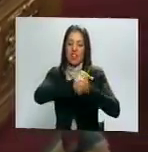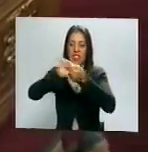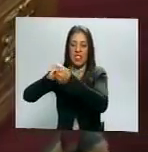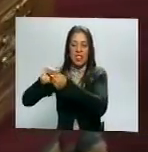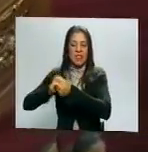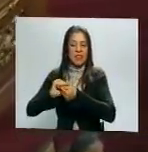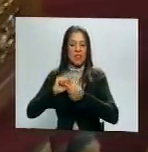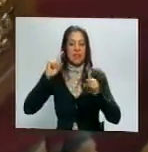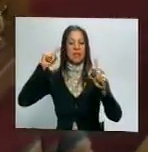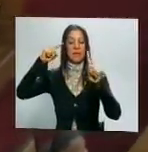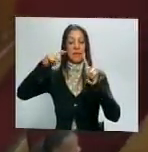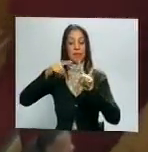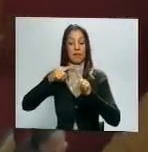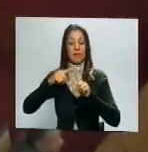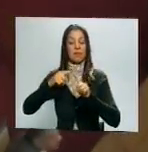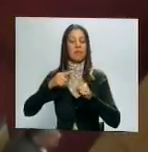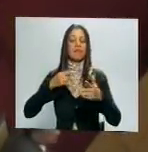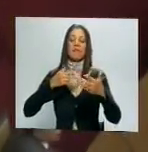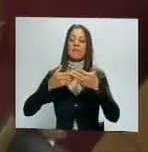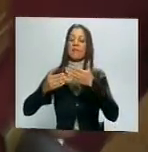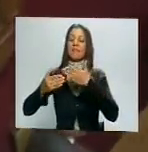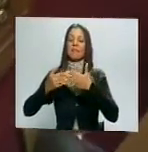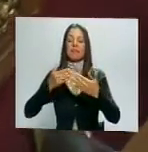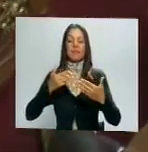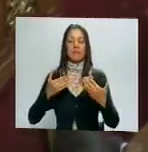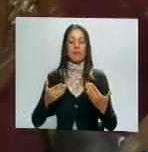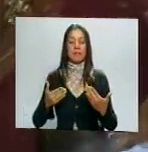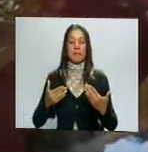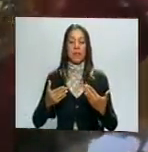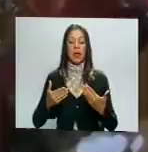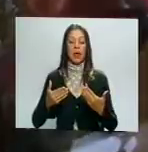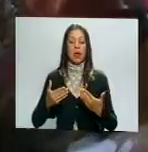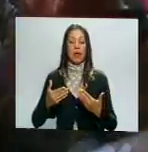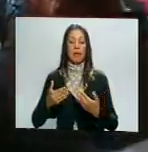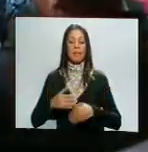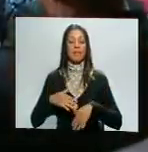destruía. Y resulta que